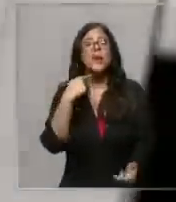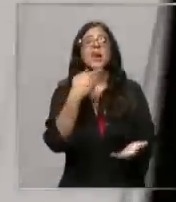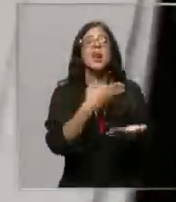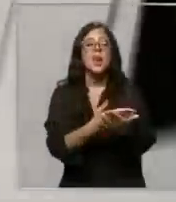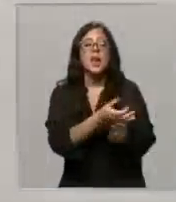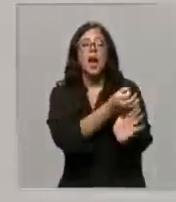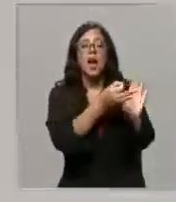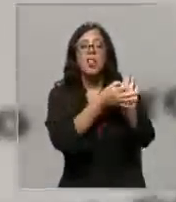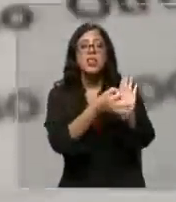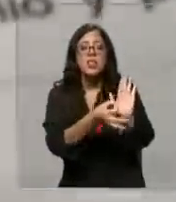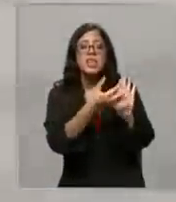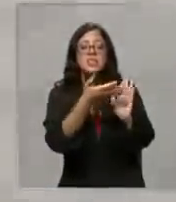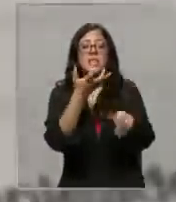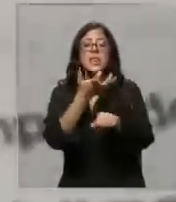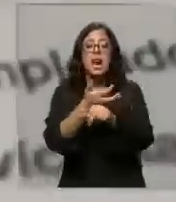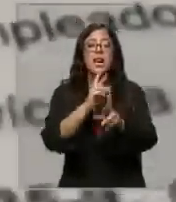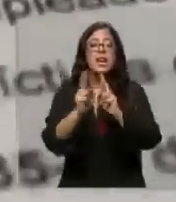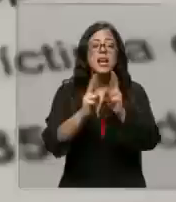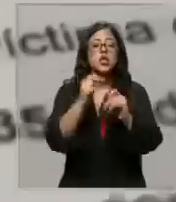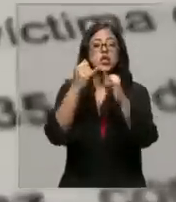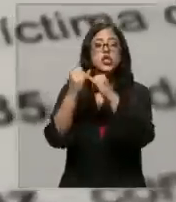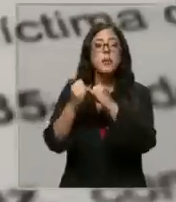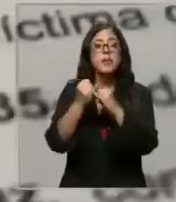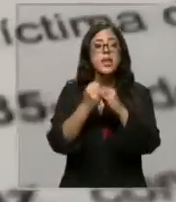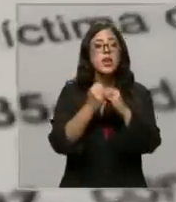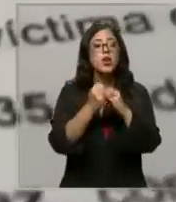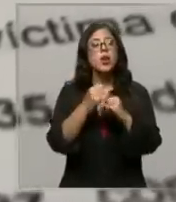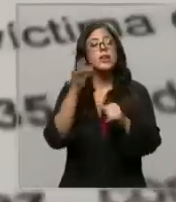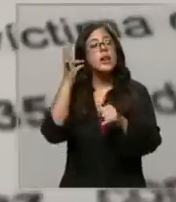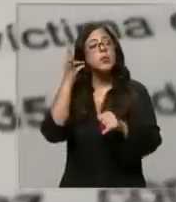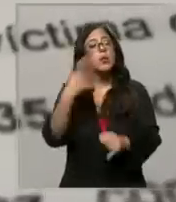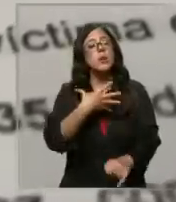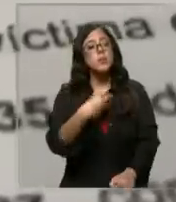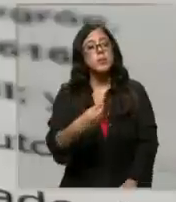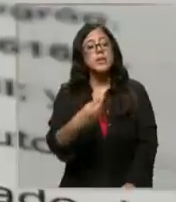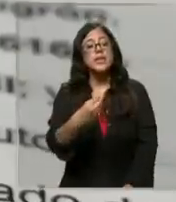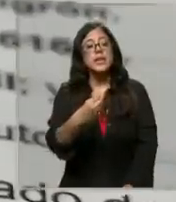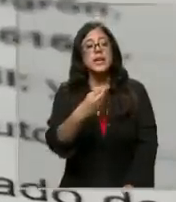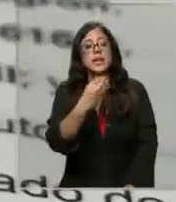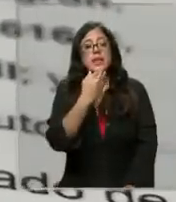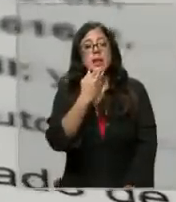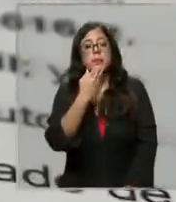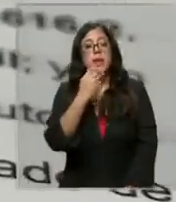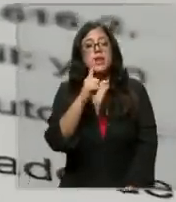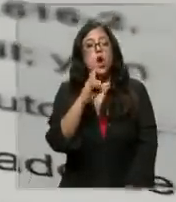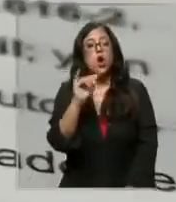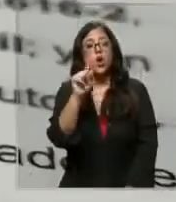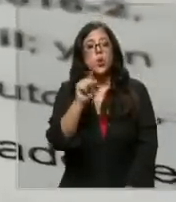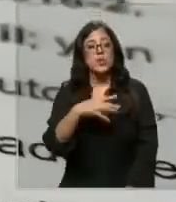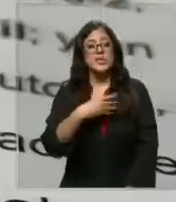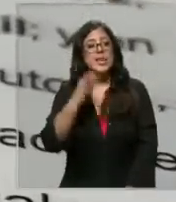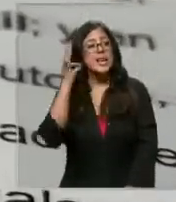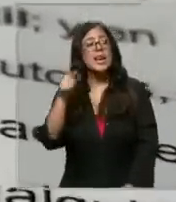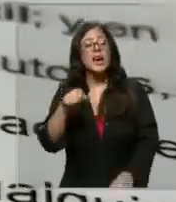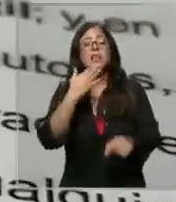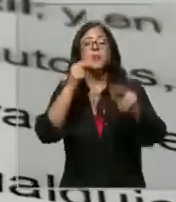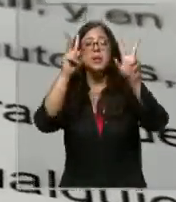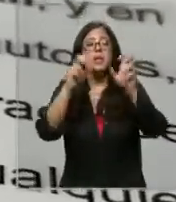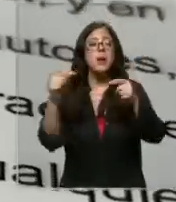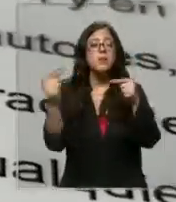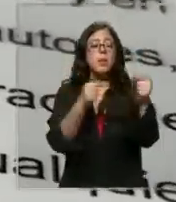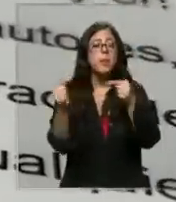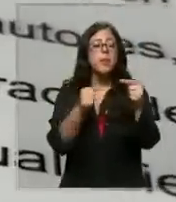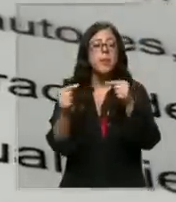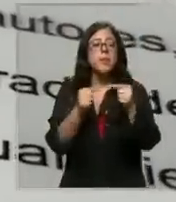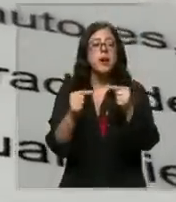sin embargo asegura que existió una relación de amistad entre la joven fallecida y la hija de Luis incluso da cuenta de supuestos conflictos